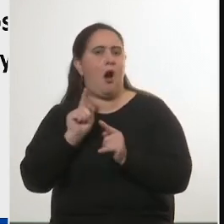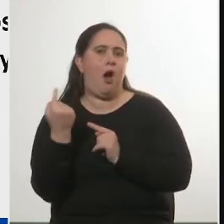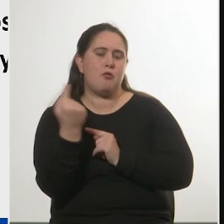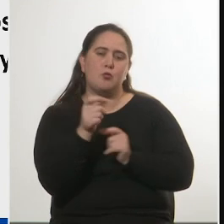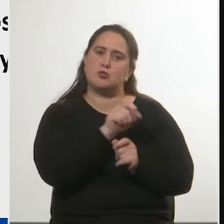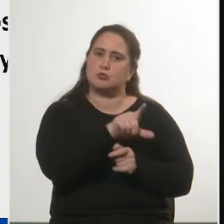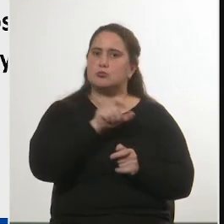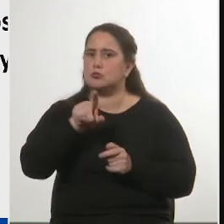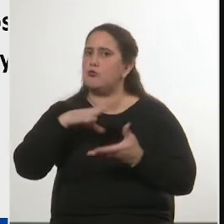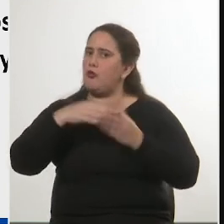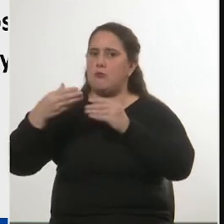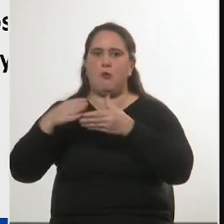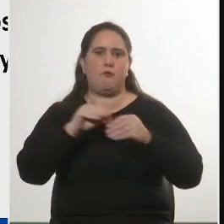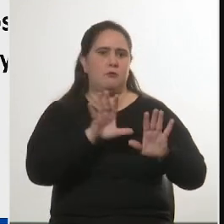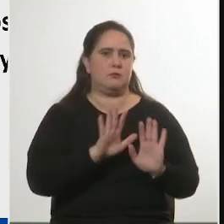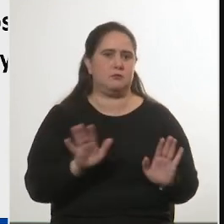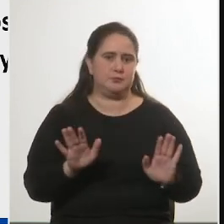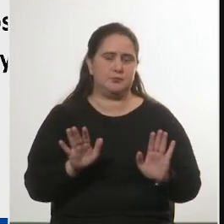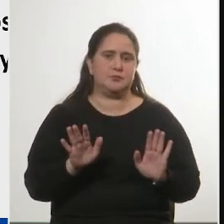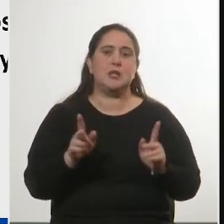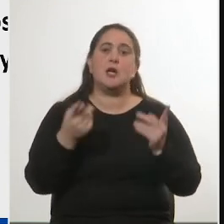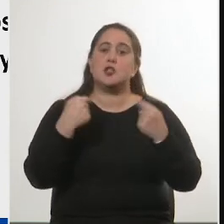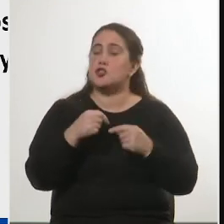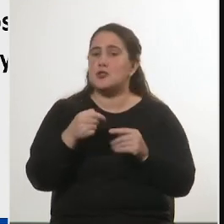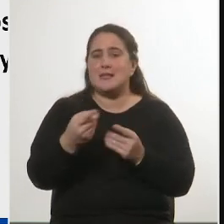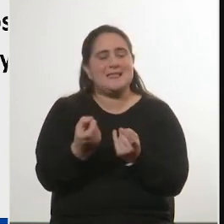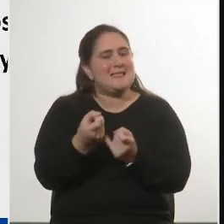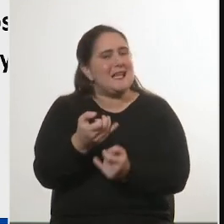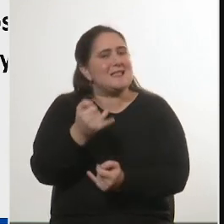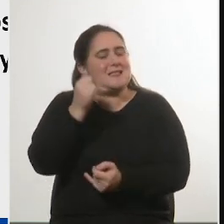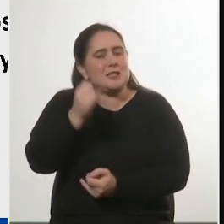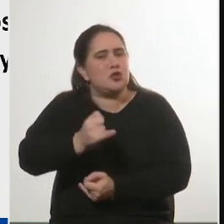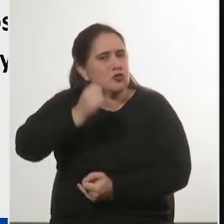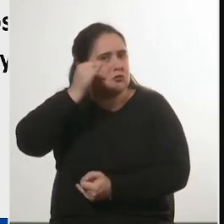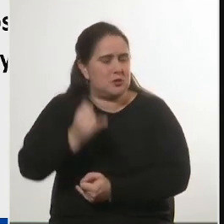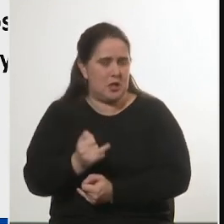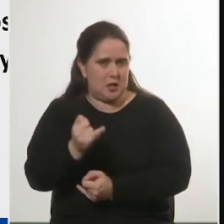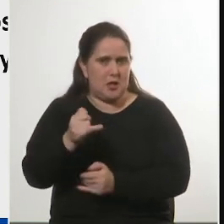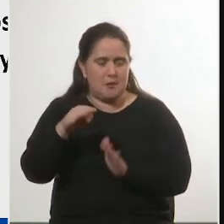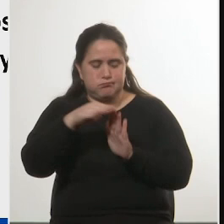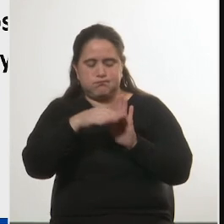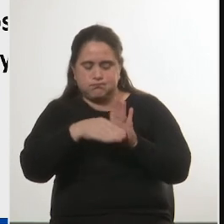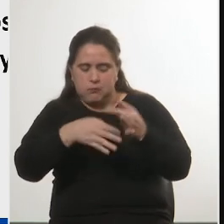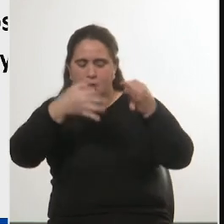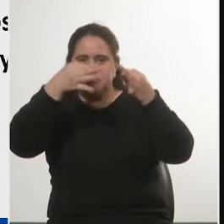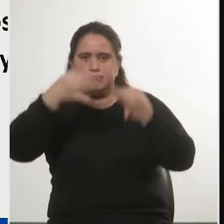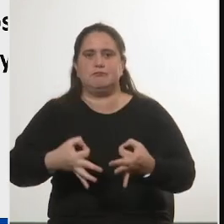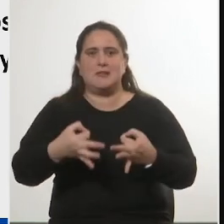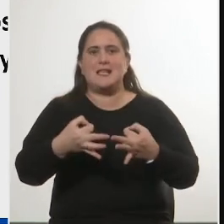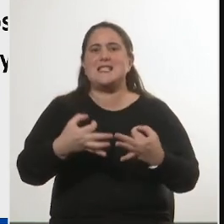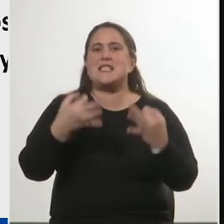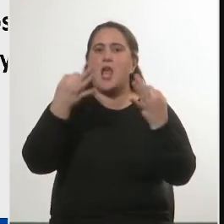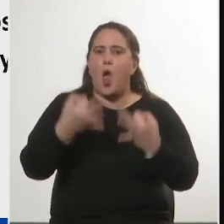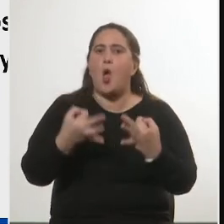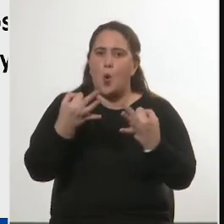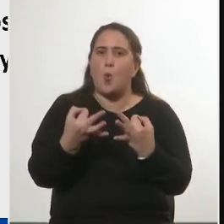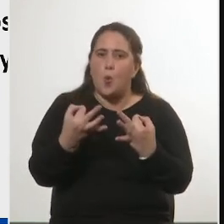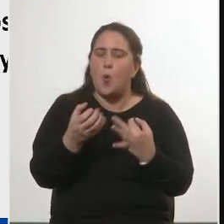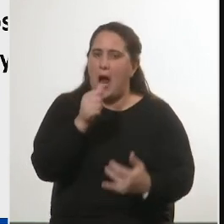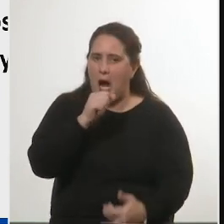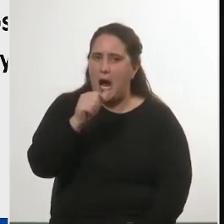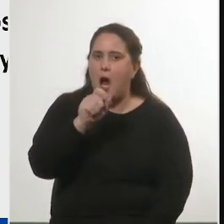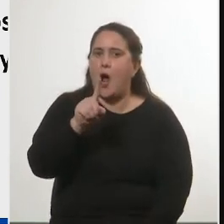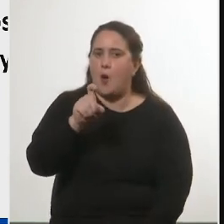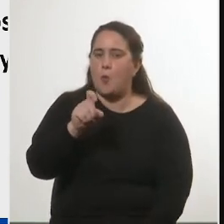otros países o a otras regiones. Los requisitos básicos y esenciales para garantizar la seguridad del agua de